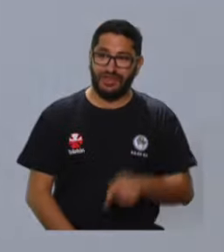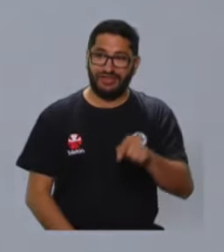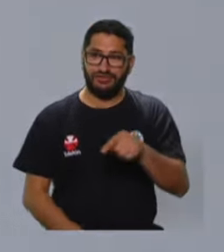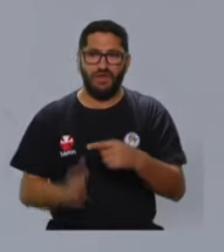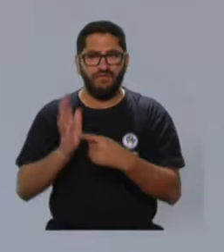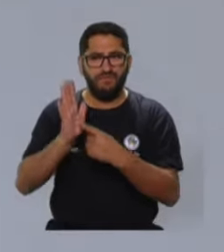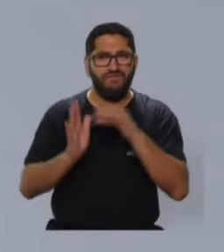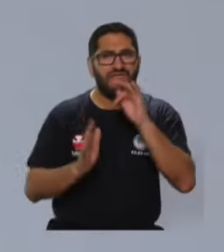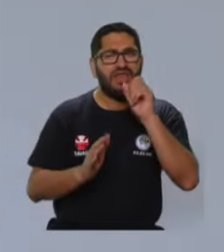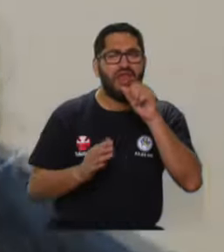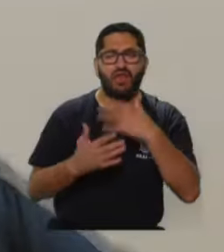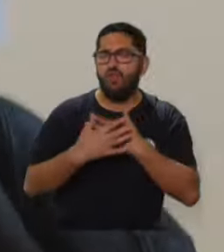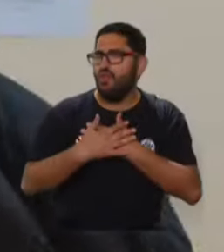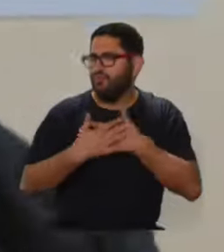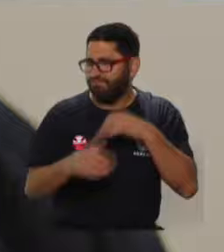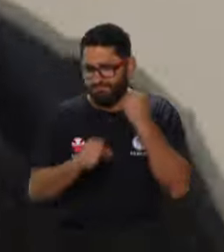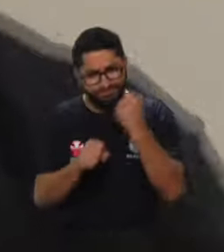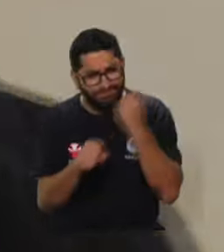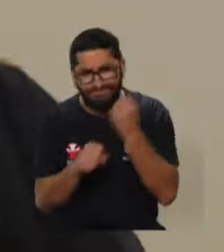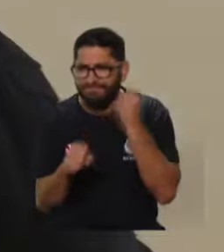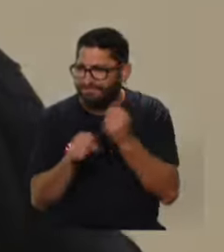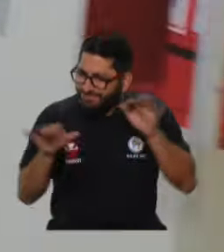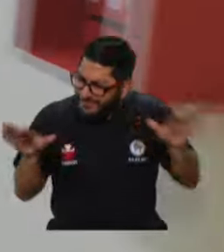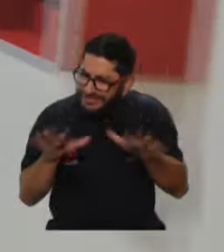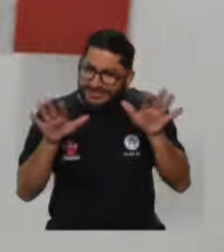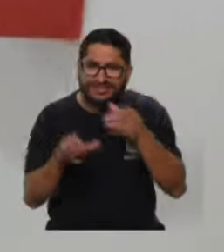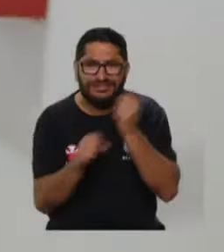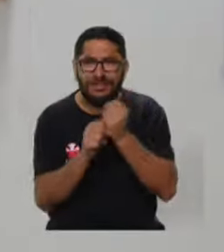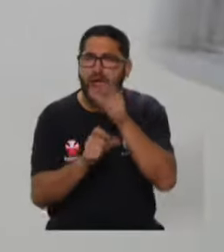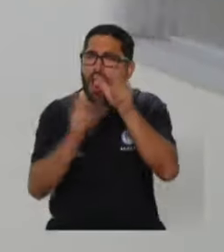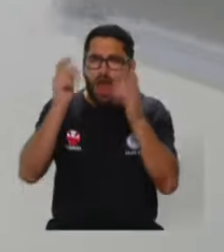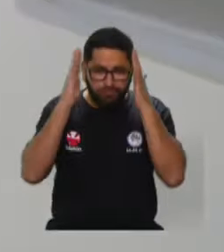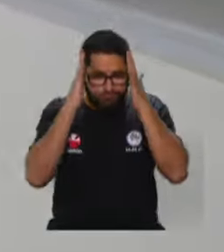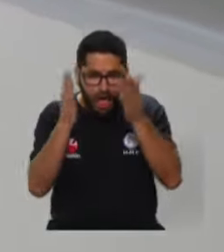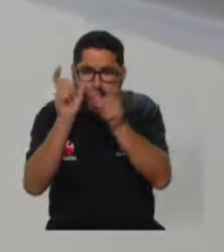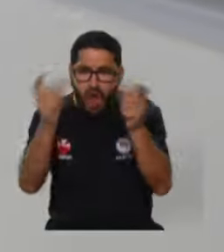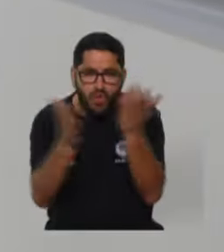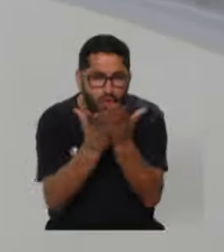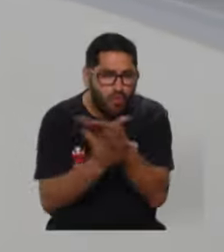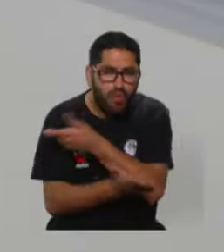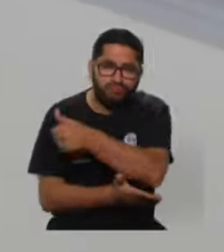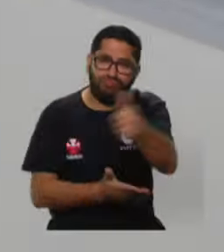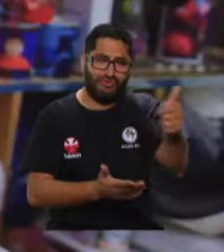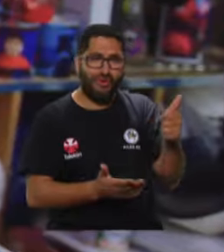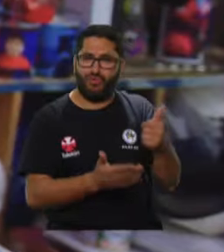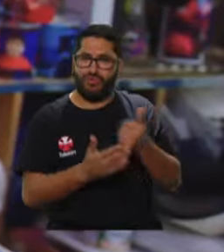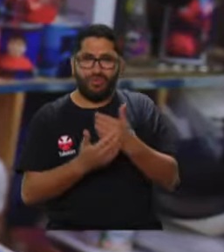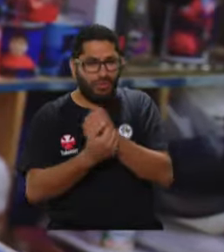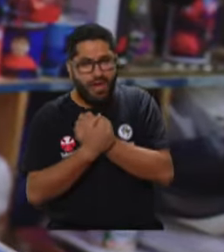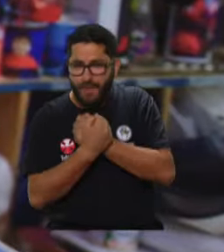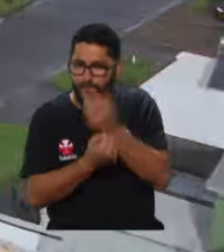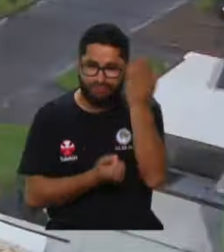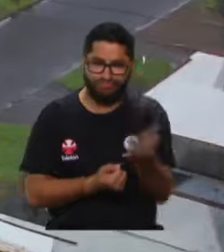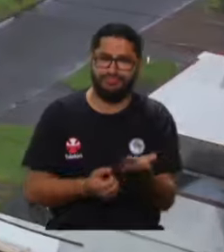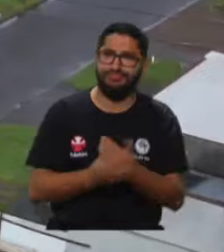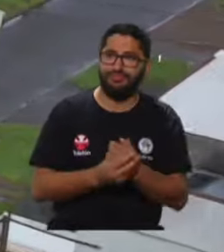terapia en general. Y ama a sus alumnos. Y cree que todo el mundo la quiere por lo mismo, porque es tan viva, tan chispeante, tan